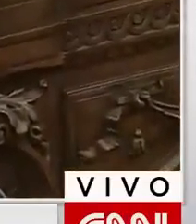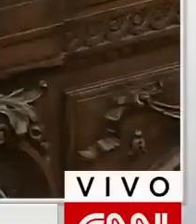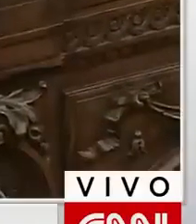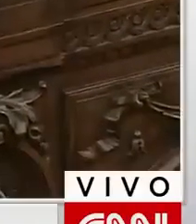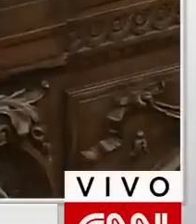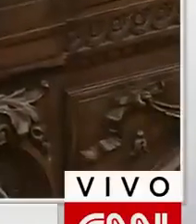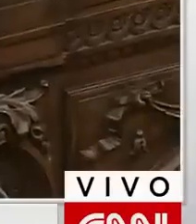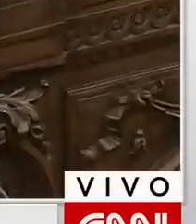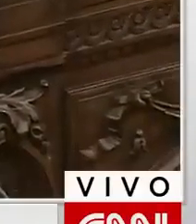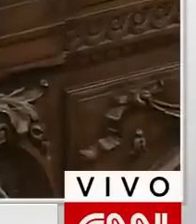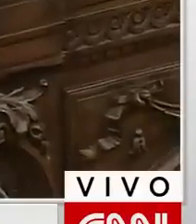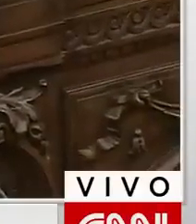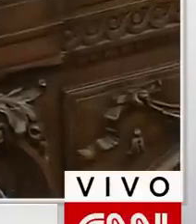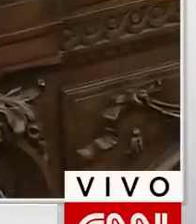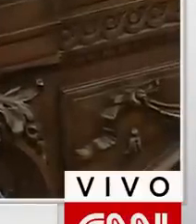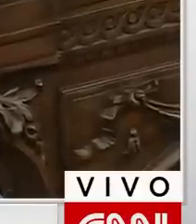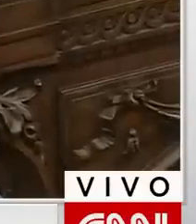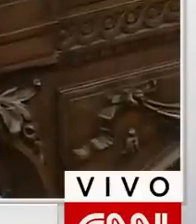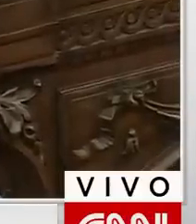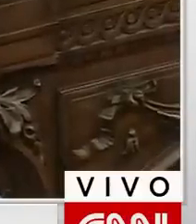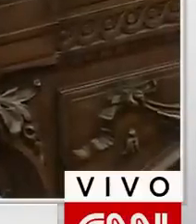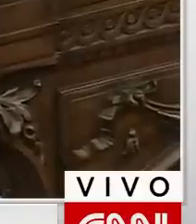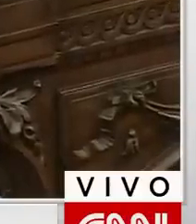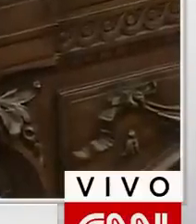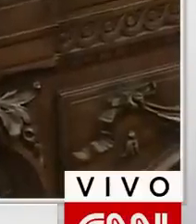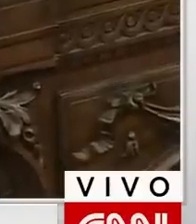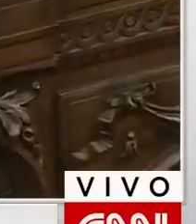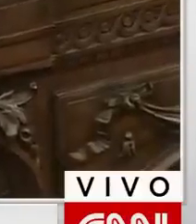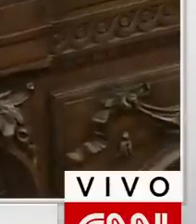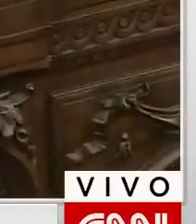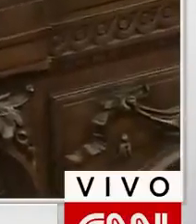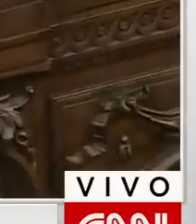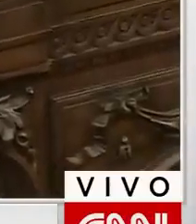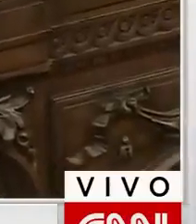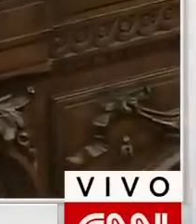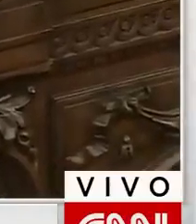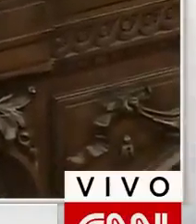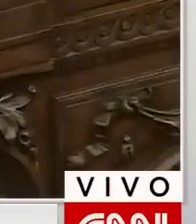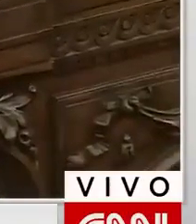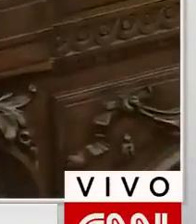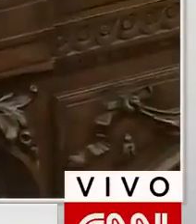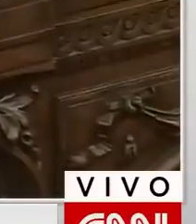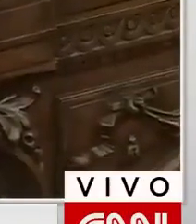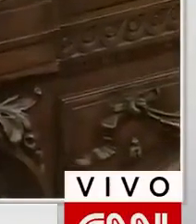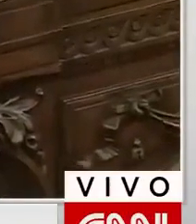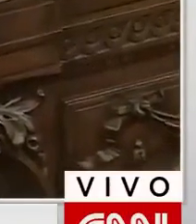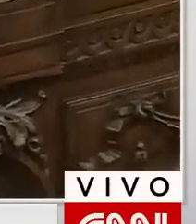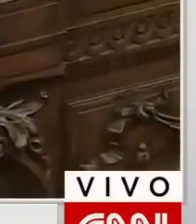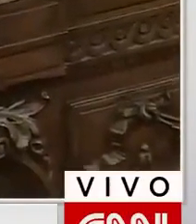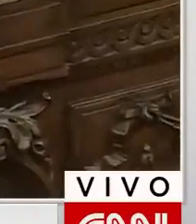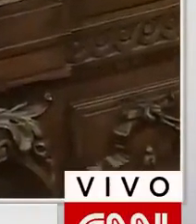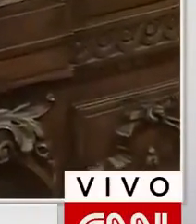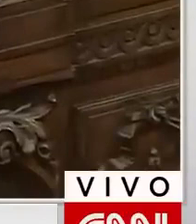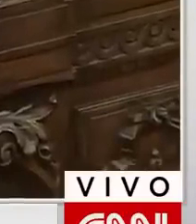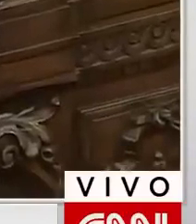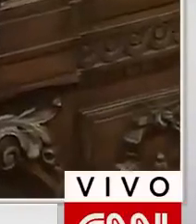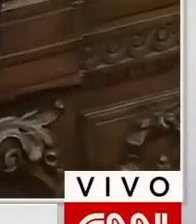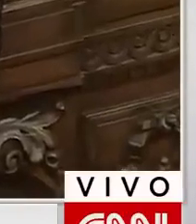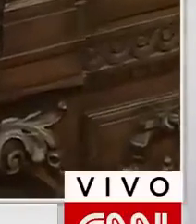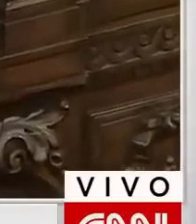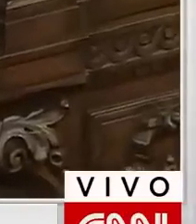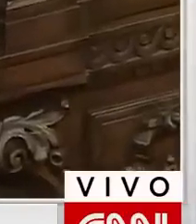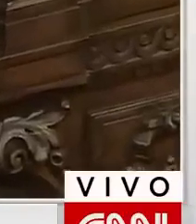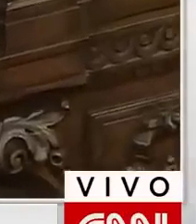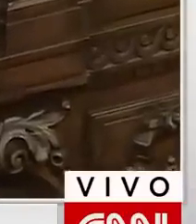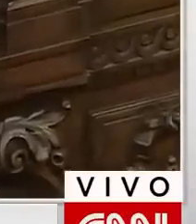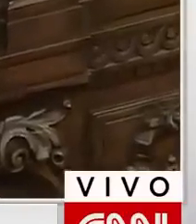punto de encuentro es el mensaje que dejaba también en su intervención mientras escuchamos o vemos más bien ahí en pantalla a ver ónica urraga quien presidió la instancia